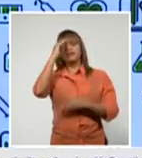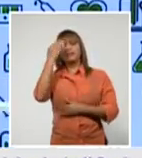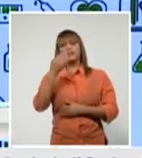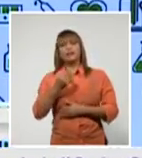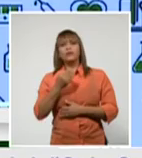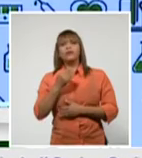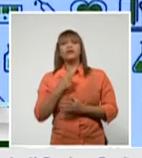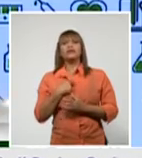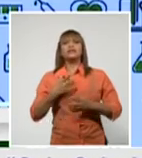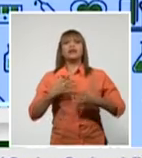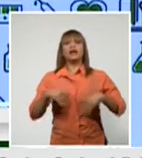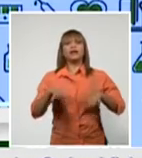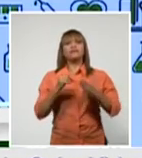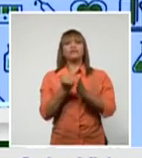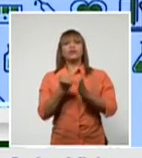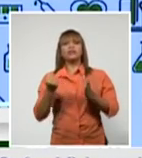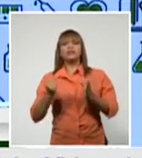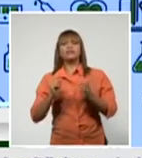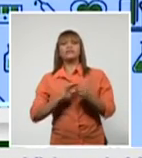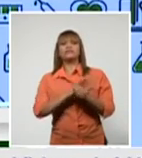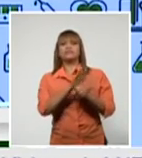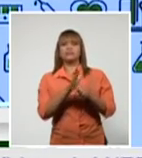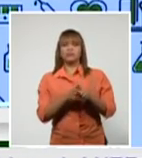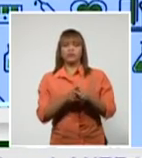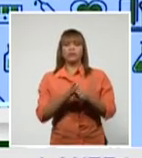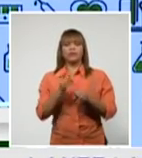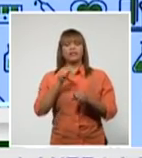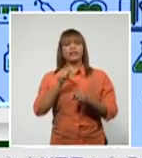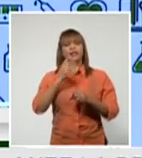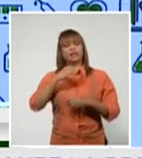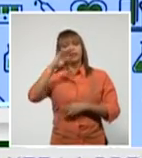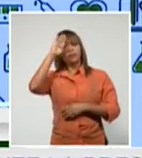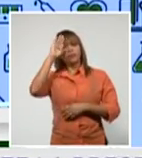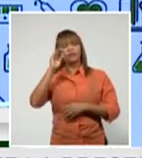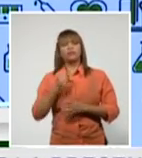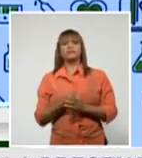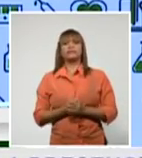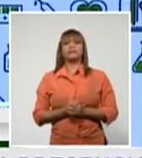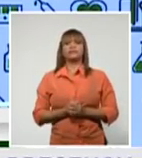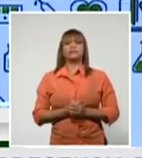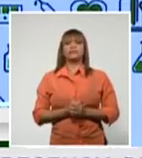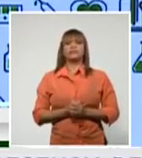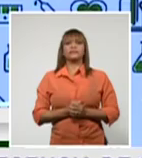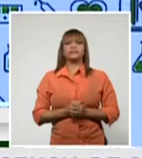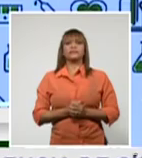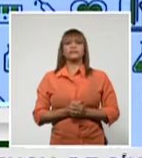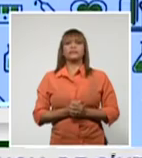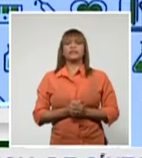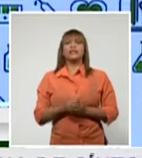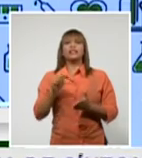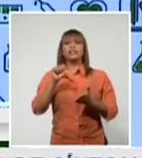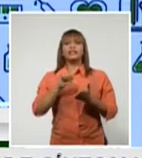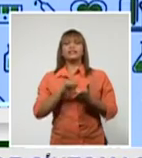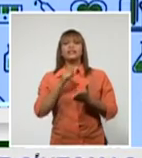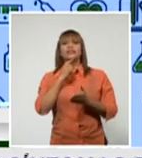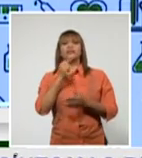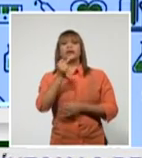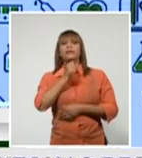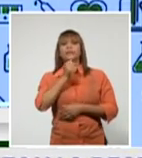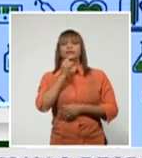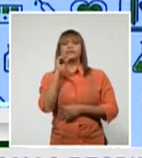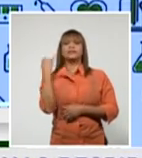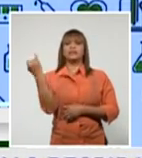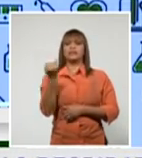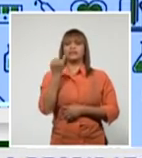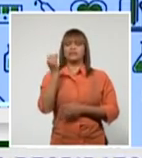la actualización de la situación epidemiológica del país frente a la COVID-19. Por supuesto, desde la sede del Centro de Prensa Internacional del Ministerio